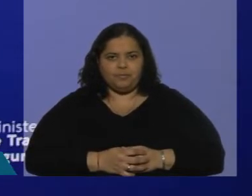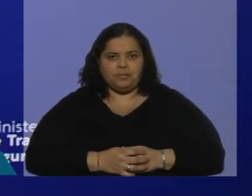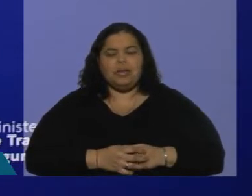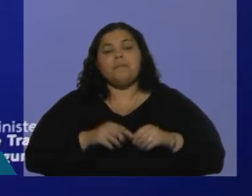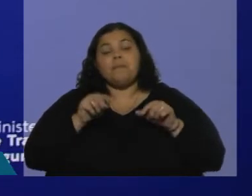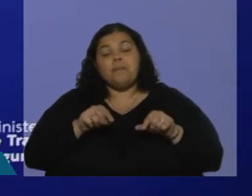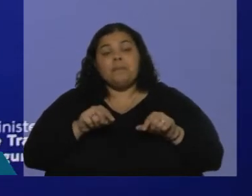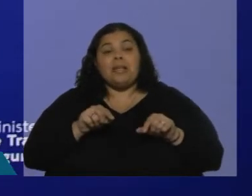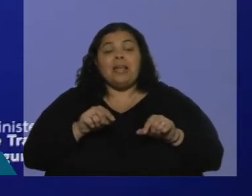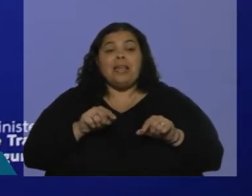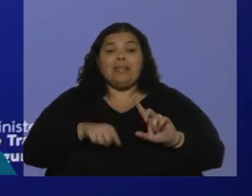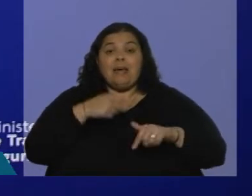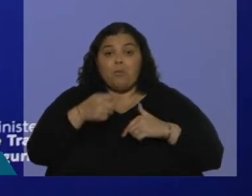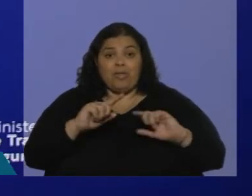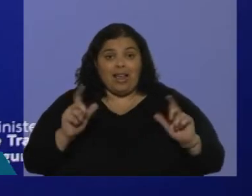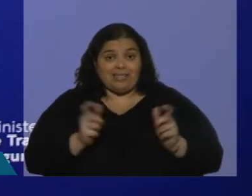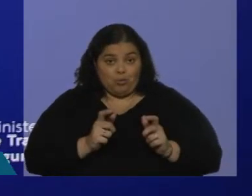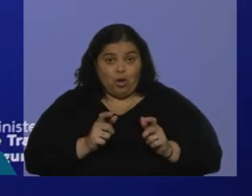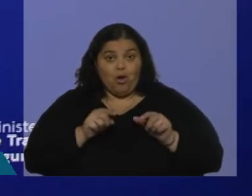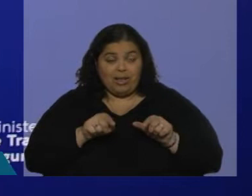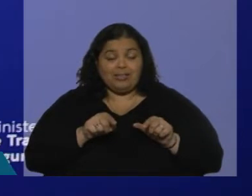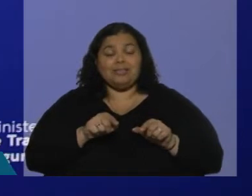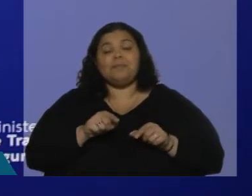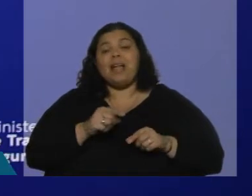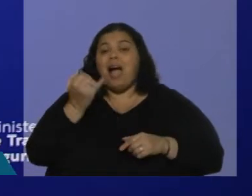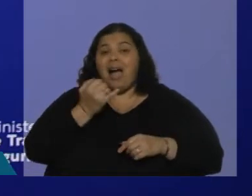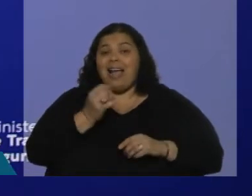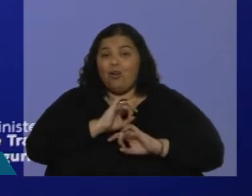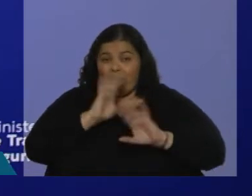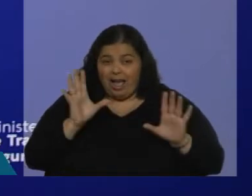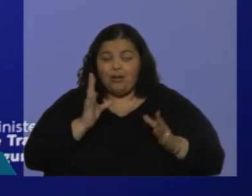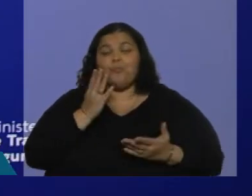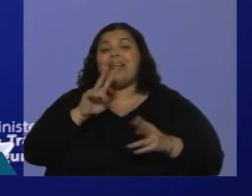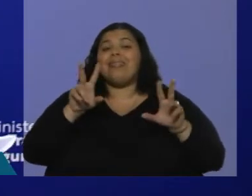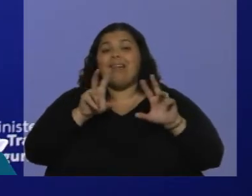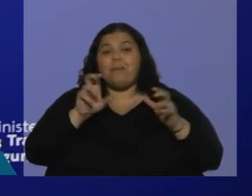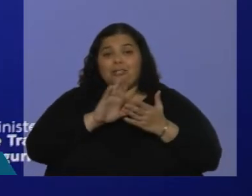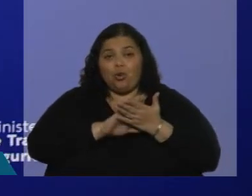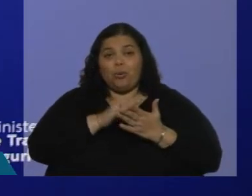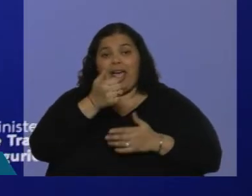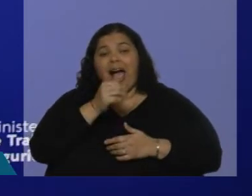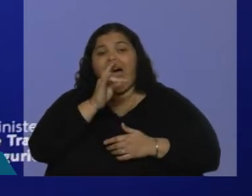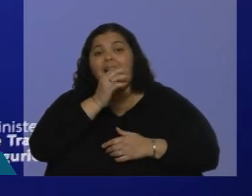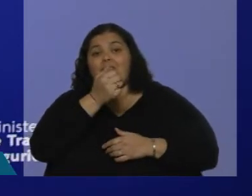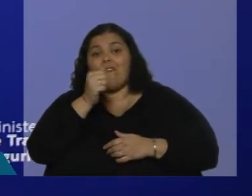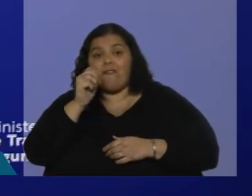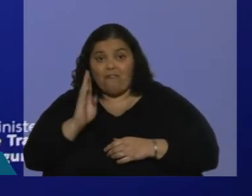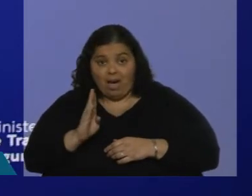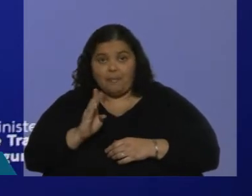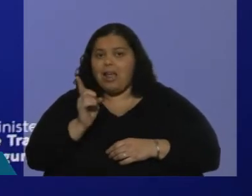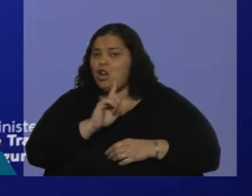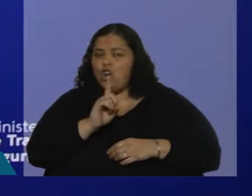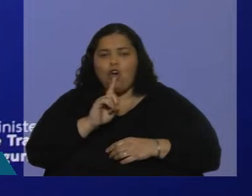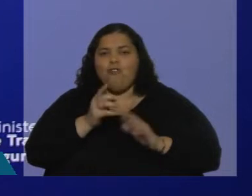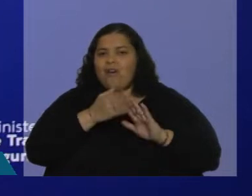claro luego de estas reuniones tiene que ver con las afap no se está pensando en eliminarlas y en